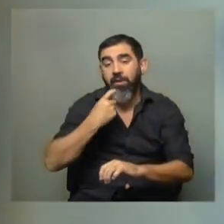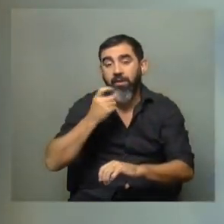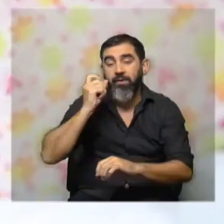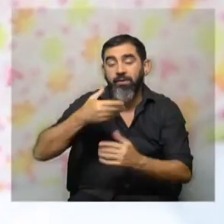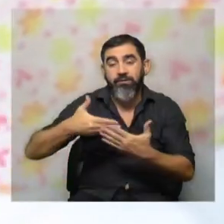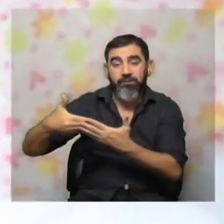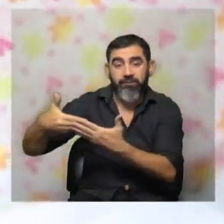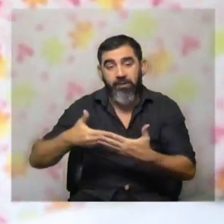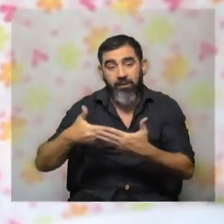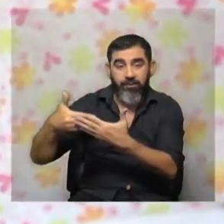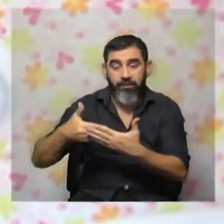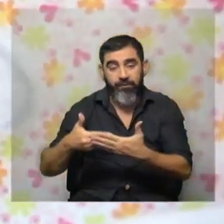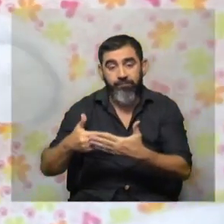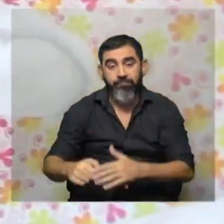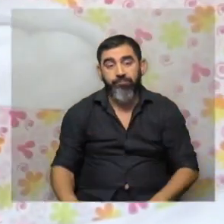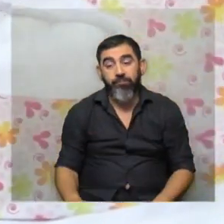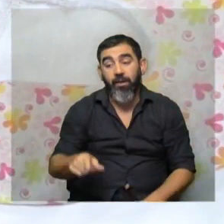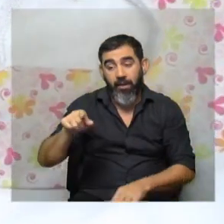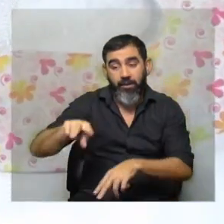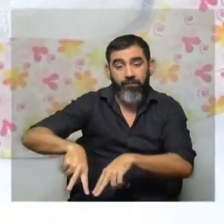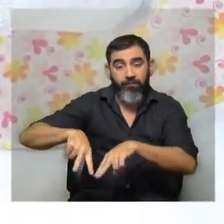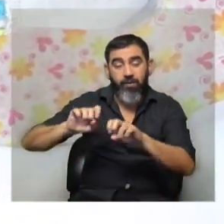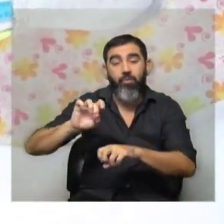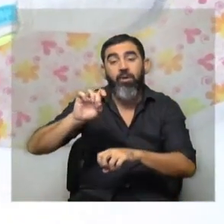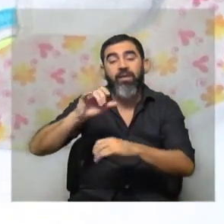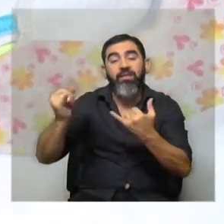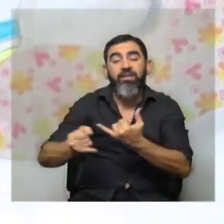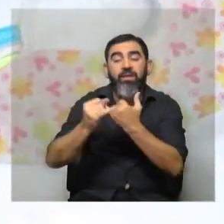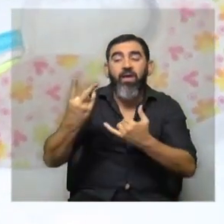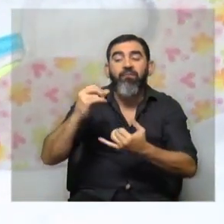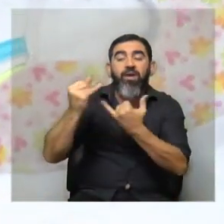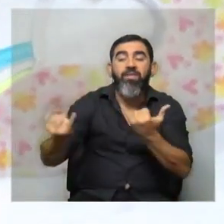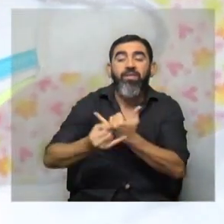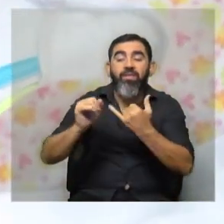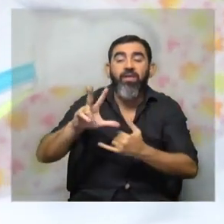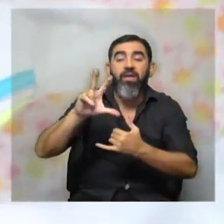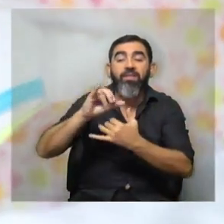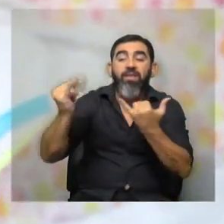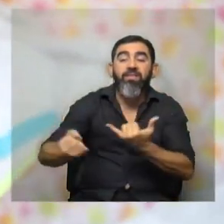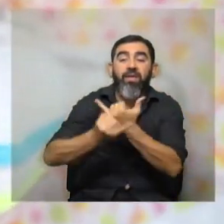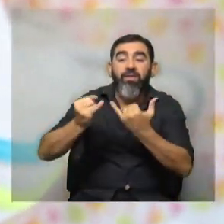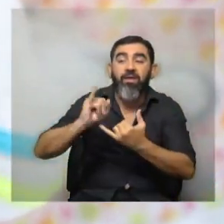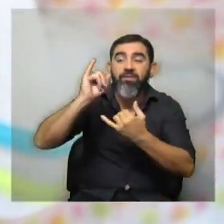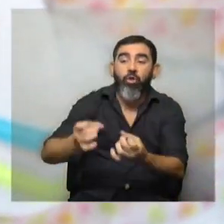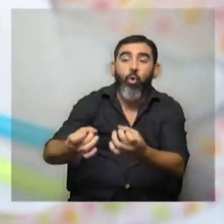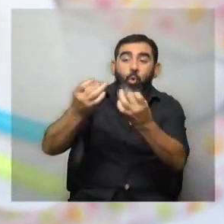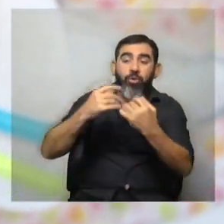del bebé y nosotros las estudiamos a los 15 días, 20 días, 30 días, a ver si están infectadas